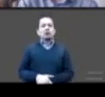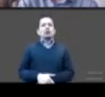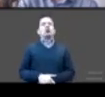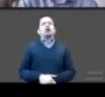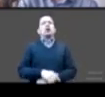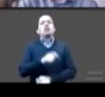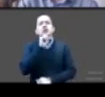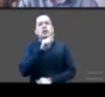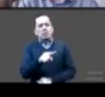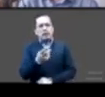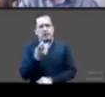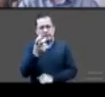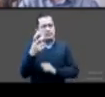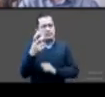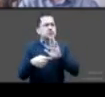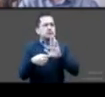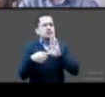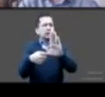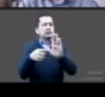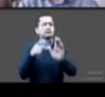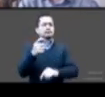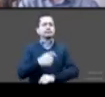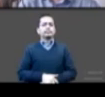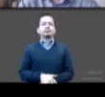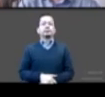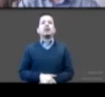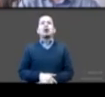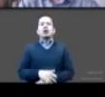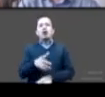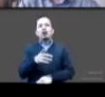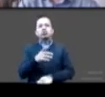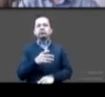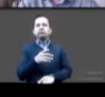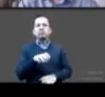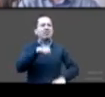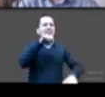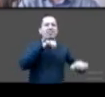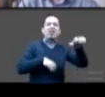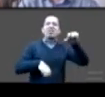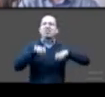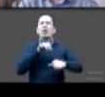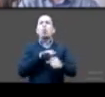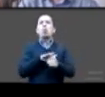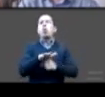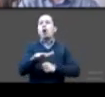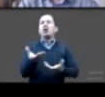les quiero mostrar es que las edades y la mayor parte,